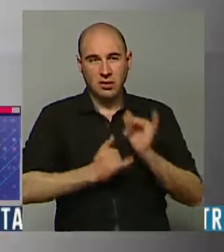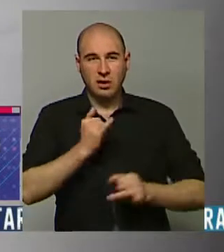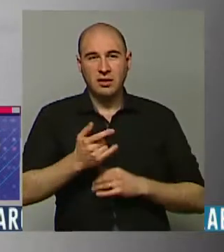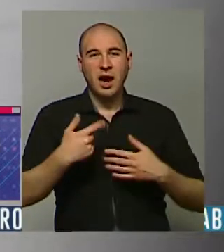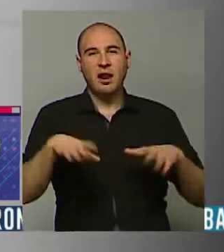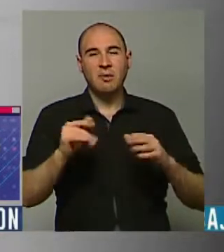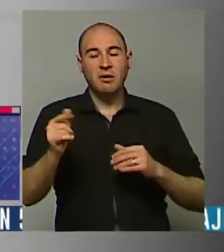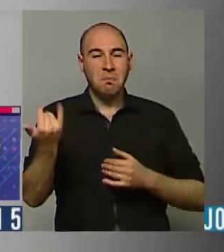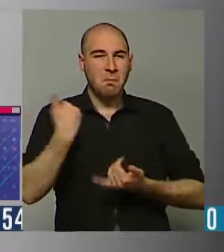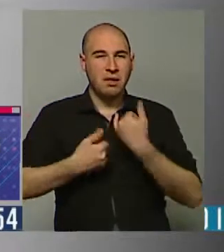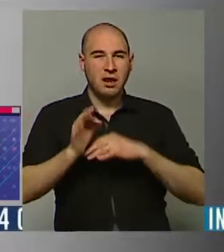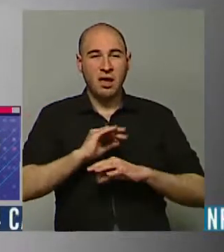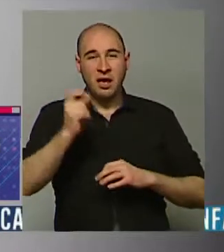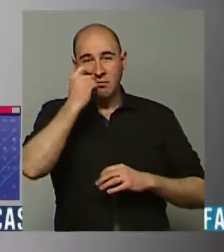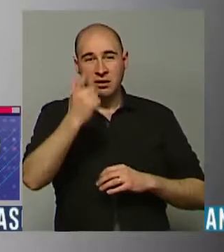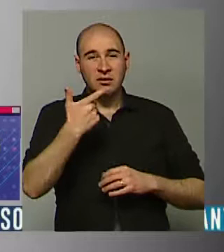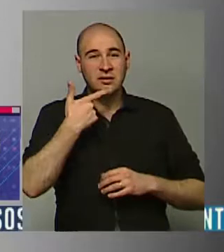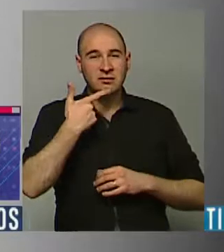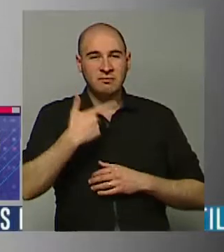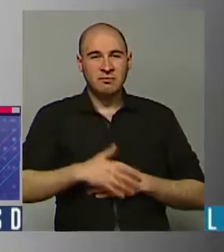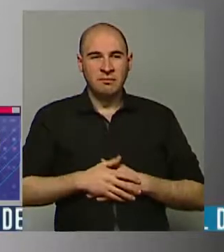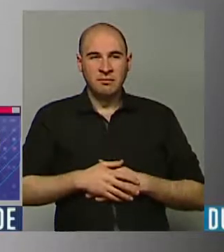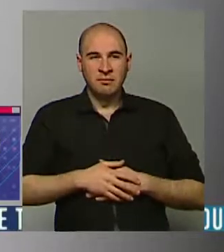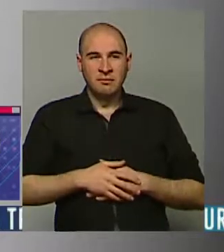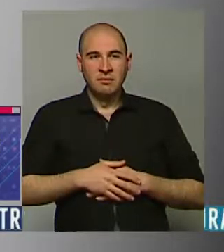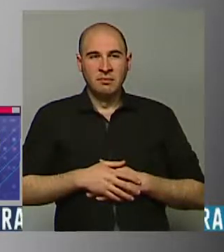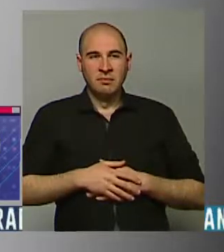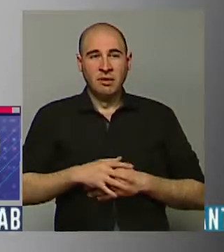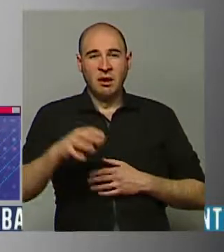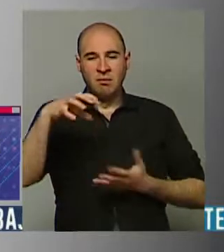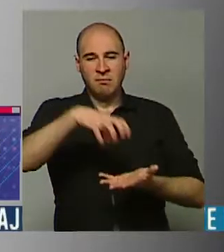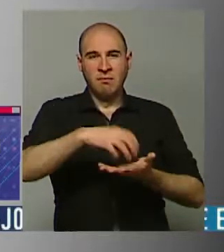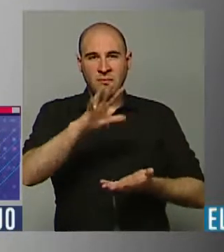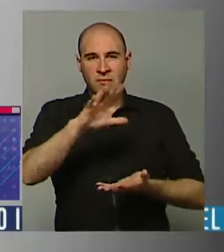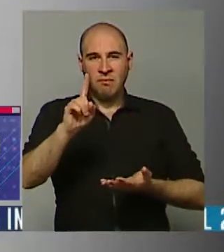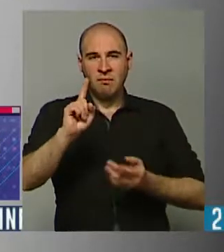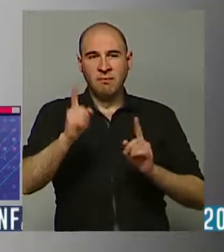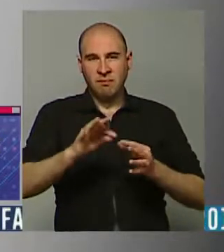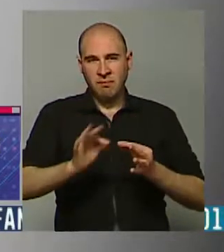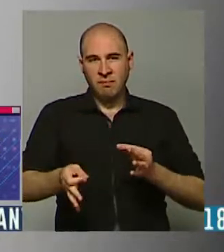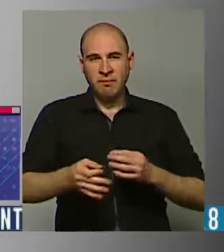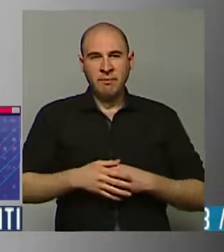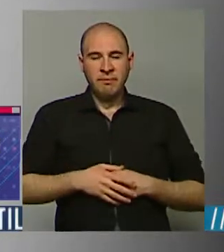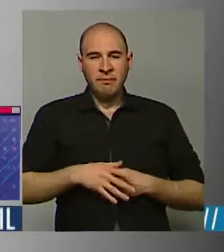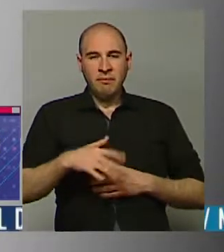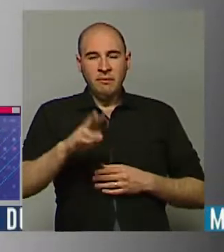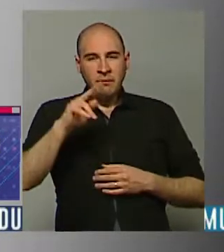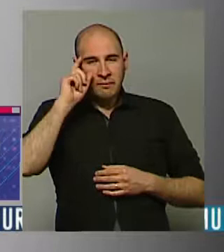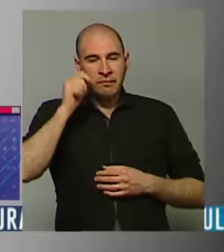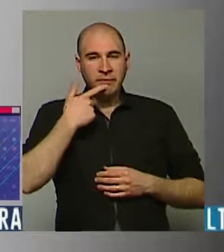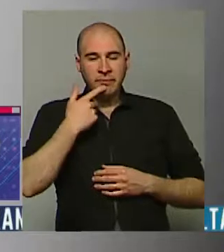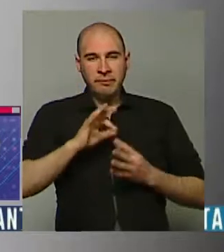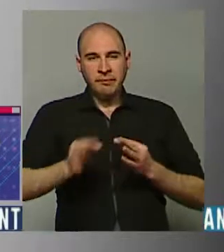quizás no lo escuchaste. El 21 de septiembre, en el Área 51 también, bueno, ahí cerquita, ahí nomás, en Las Vegas, ahí